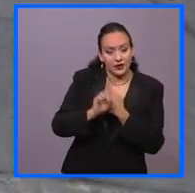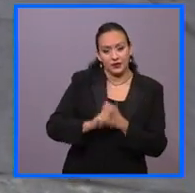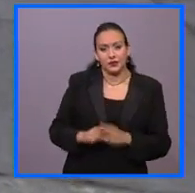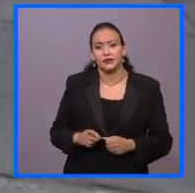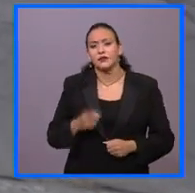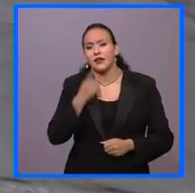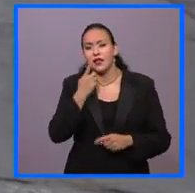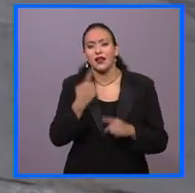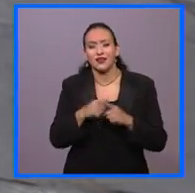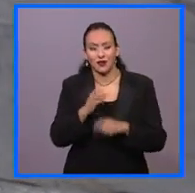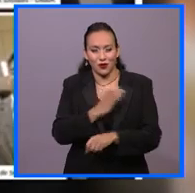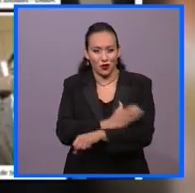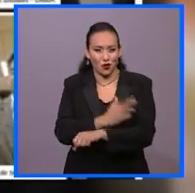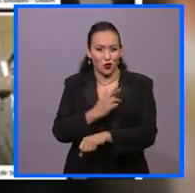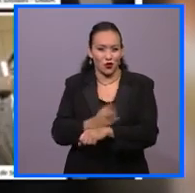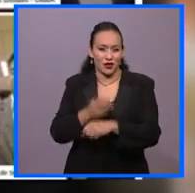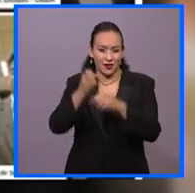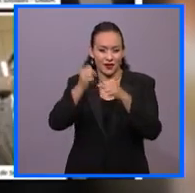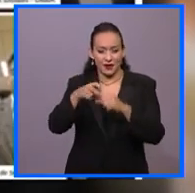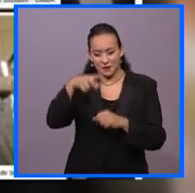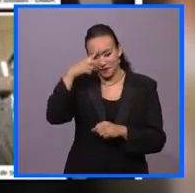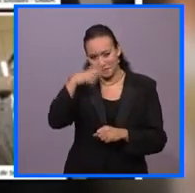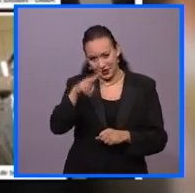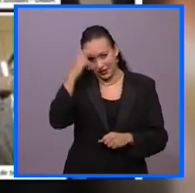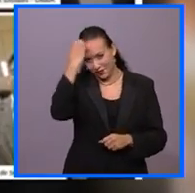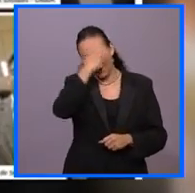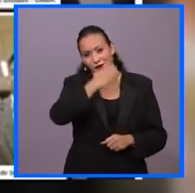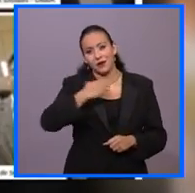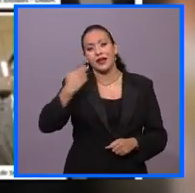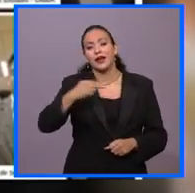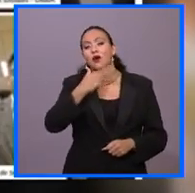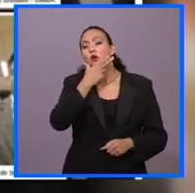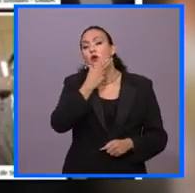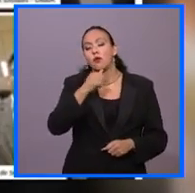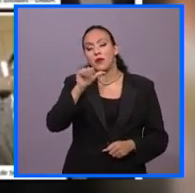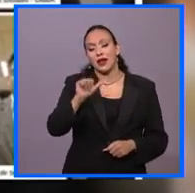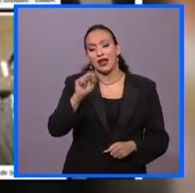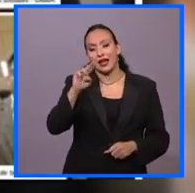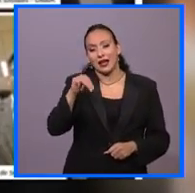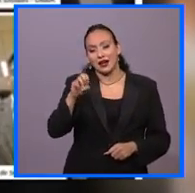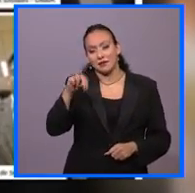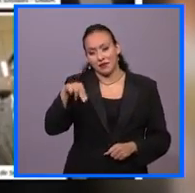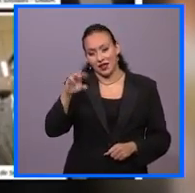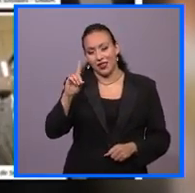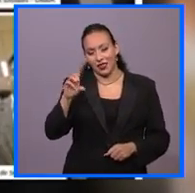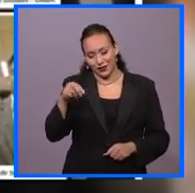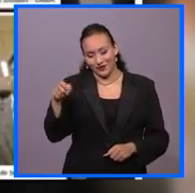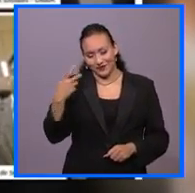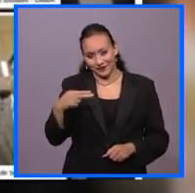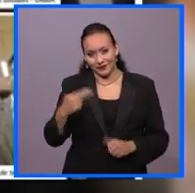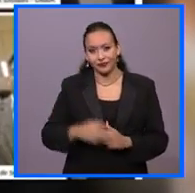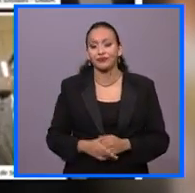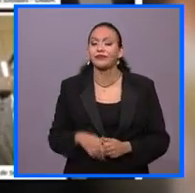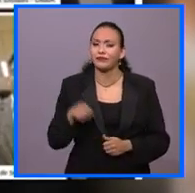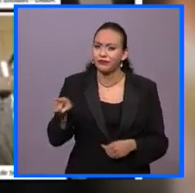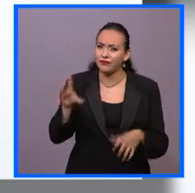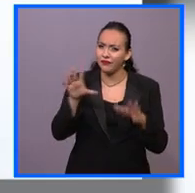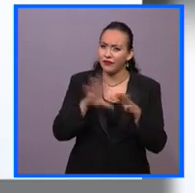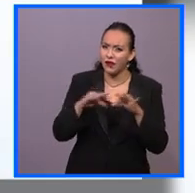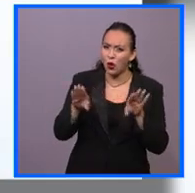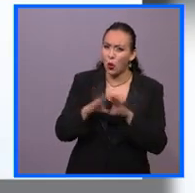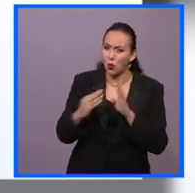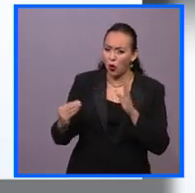el coordinador del Programa de Seguridad de México Evalúa, Armando Vargas. Ello durante un análisis de